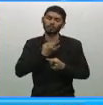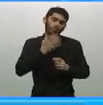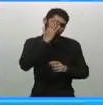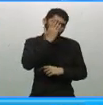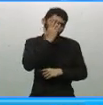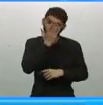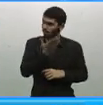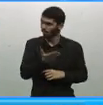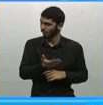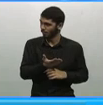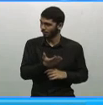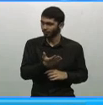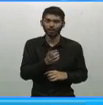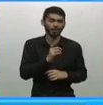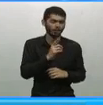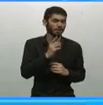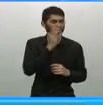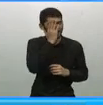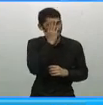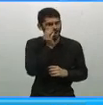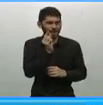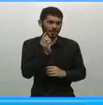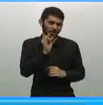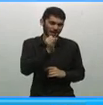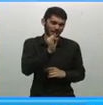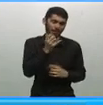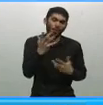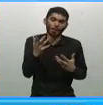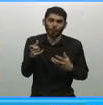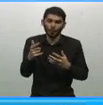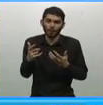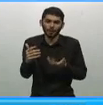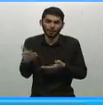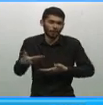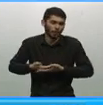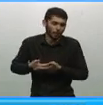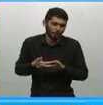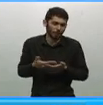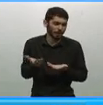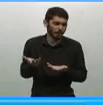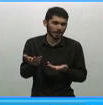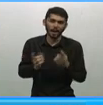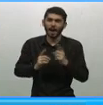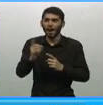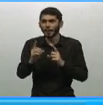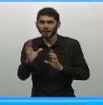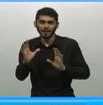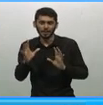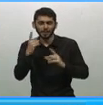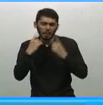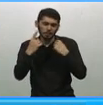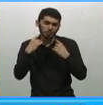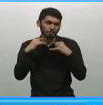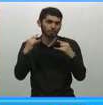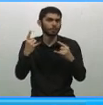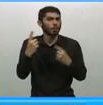descansar No Descanso descanso pero bueno Obviamente que son chicos y hoy tienen sus sus días pero pero la verdad que